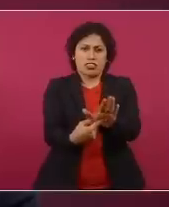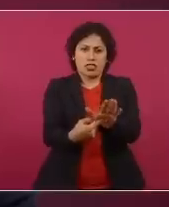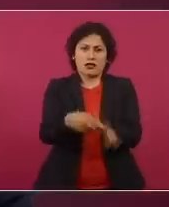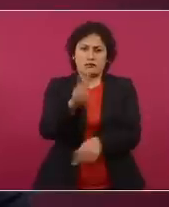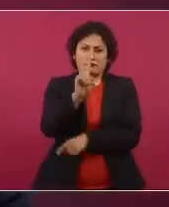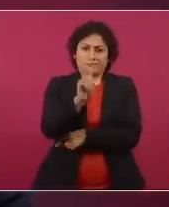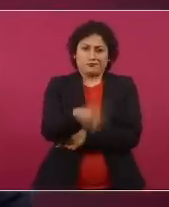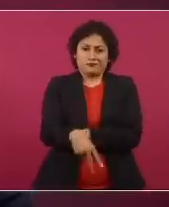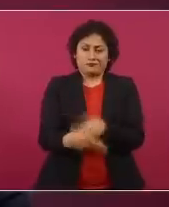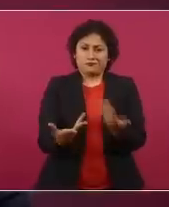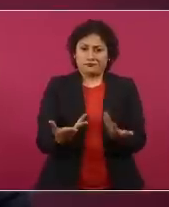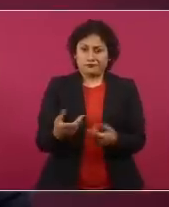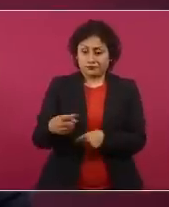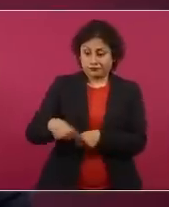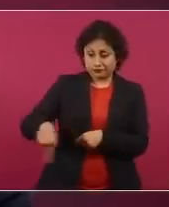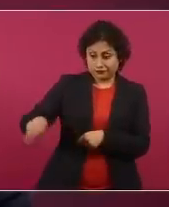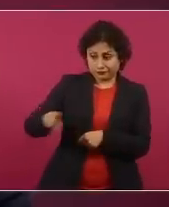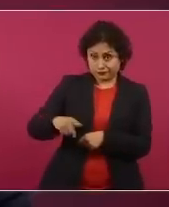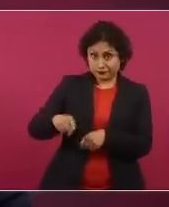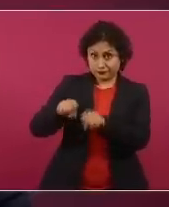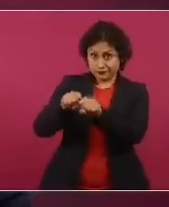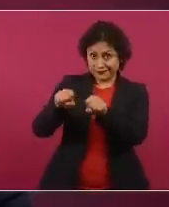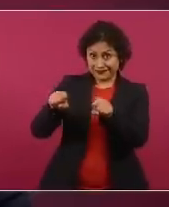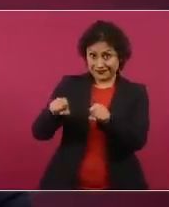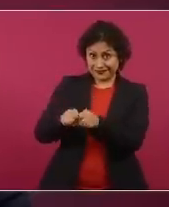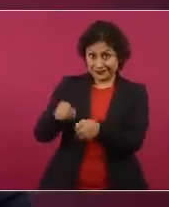servicio del bloque conservador.